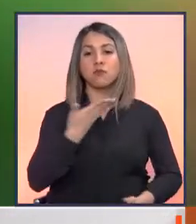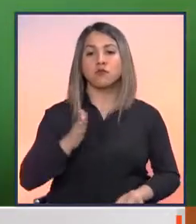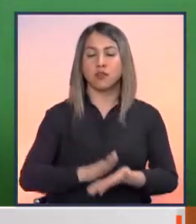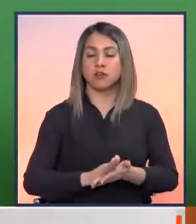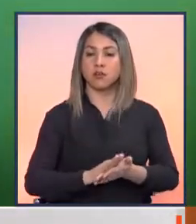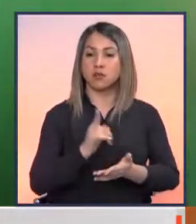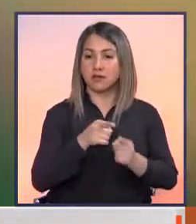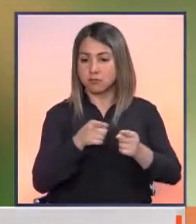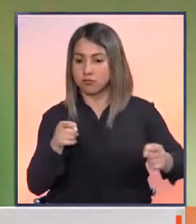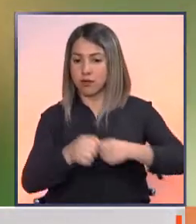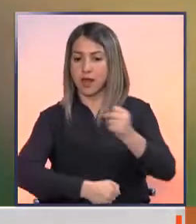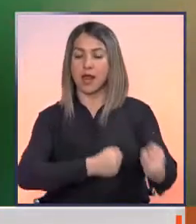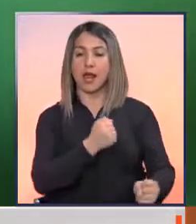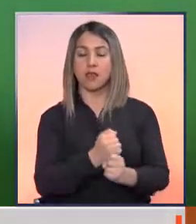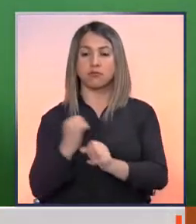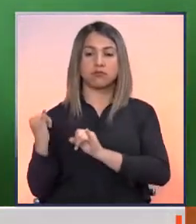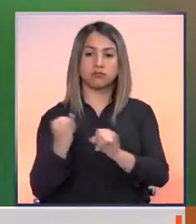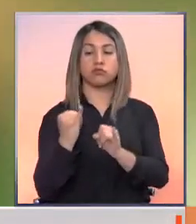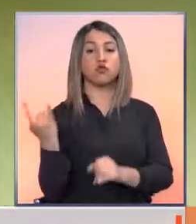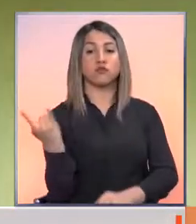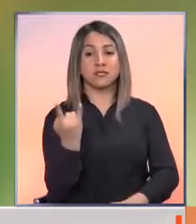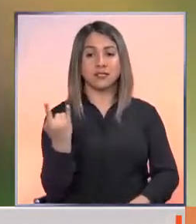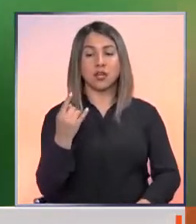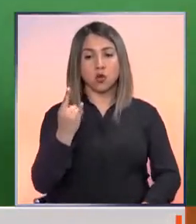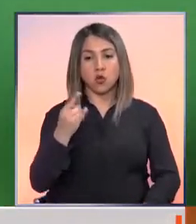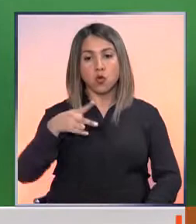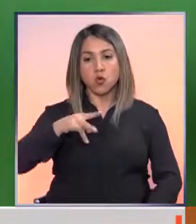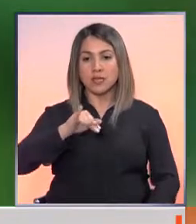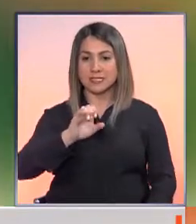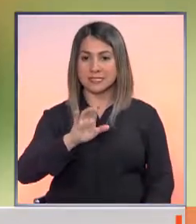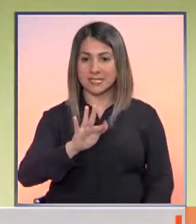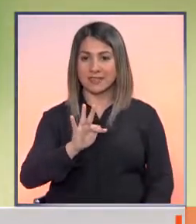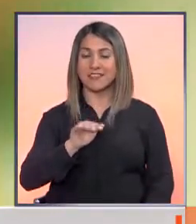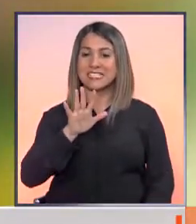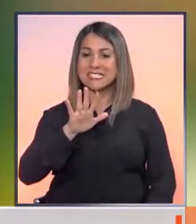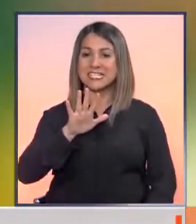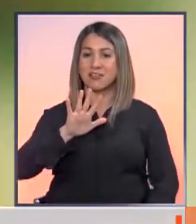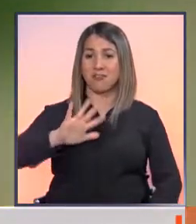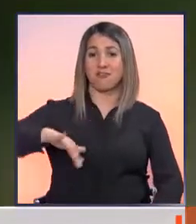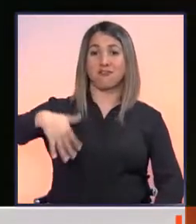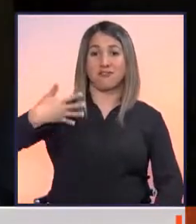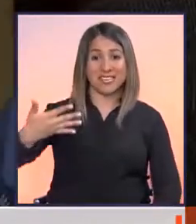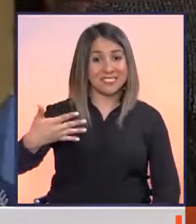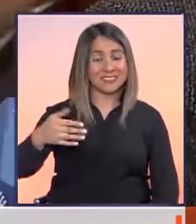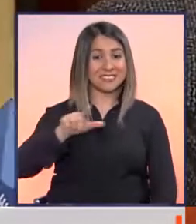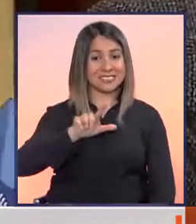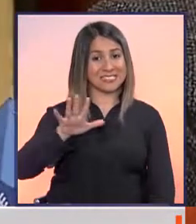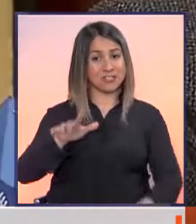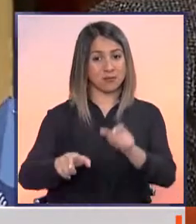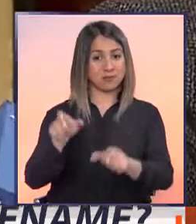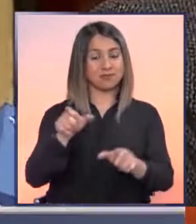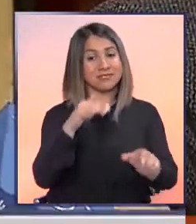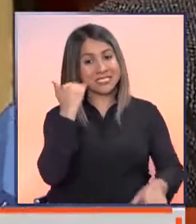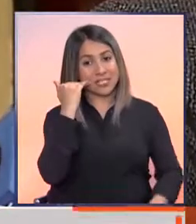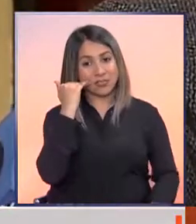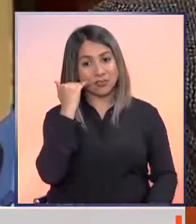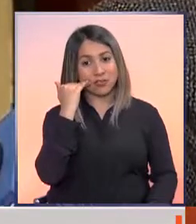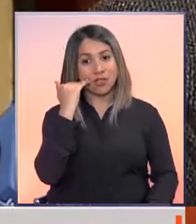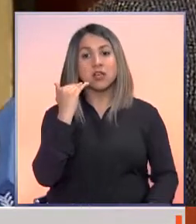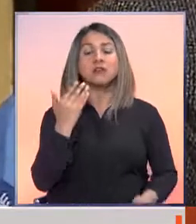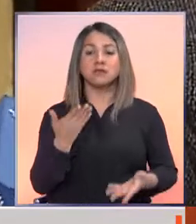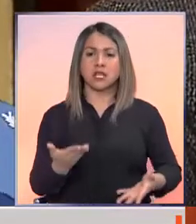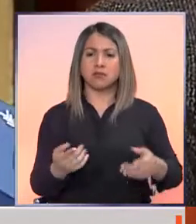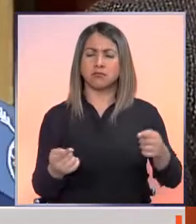año pero un reporte de unicef sostiene que las muertes habrían sido cinco veces más que eso existe una evidente